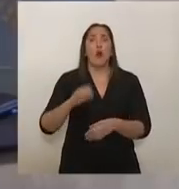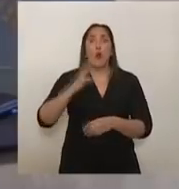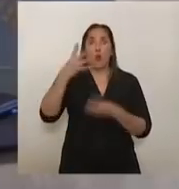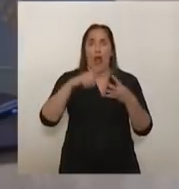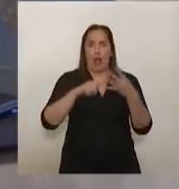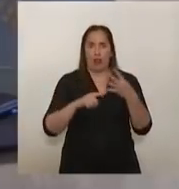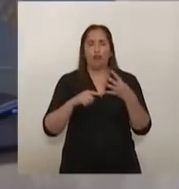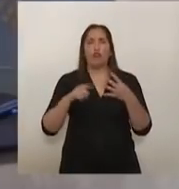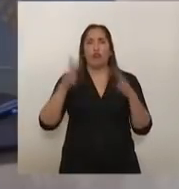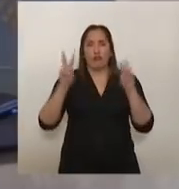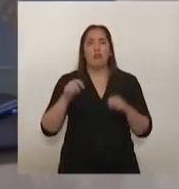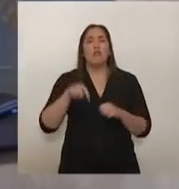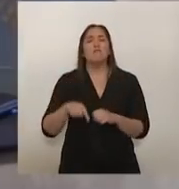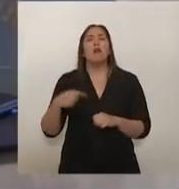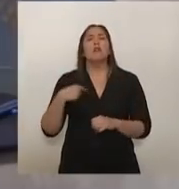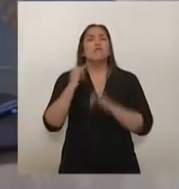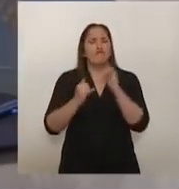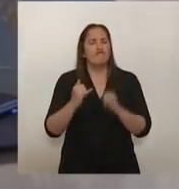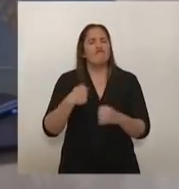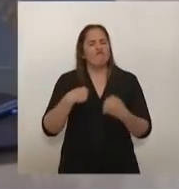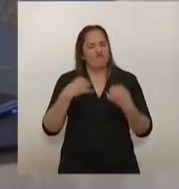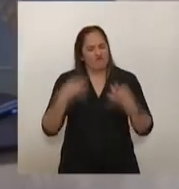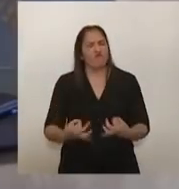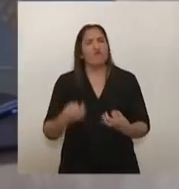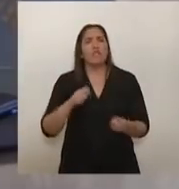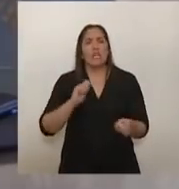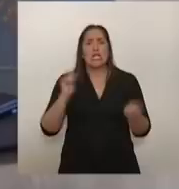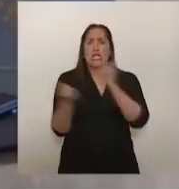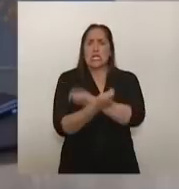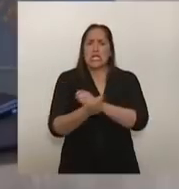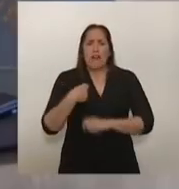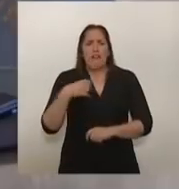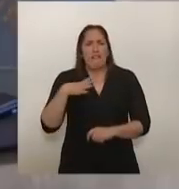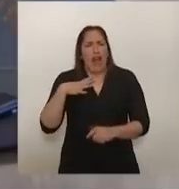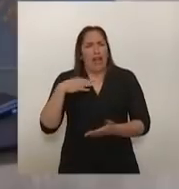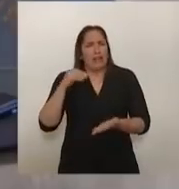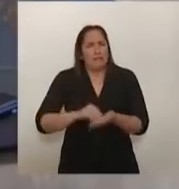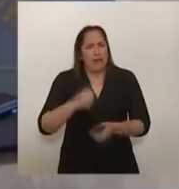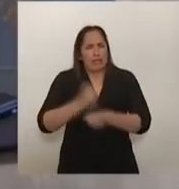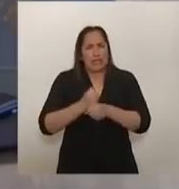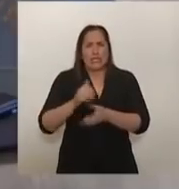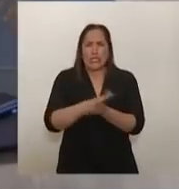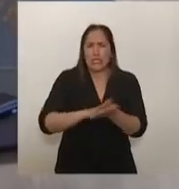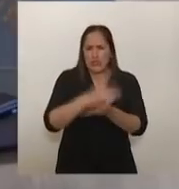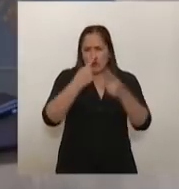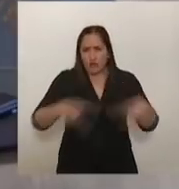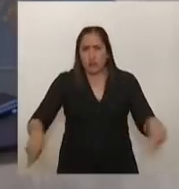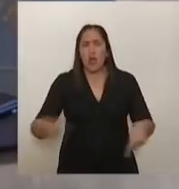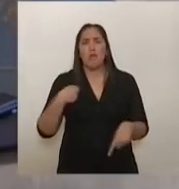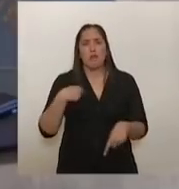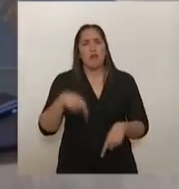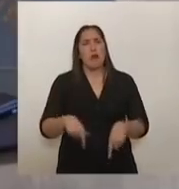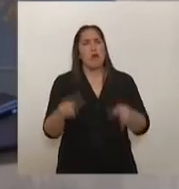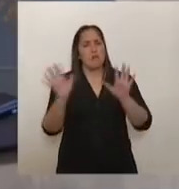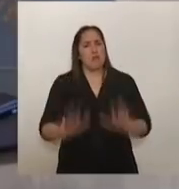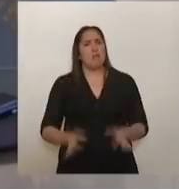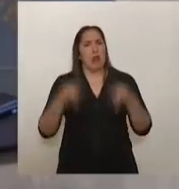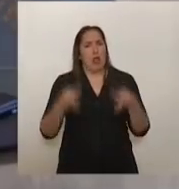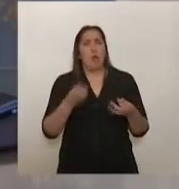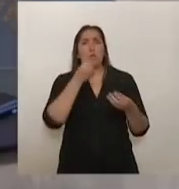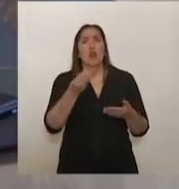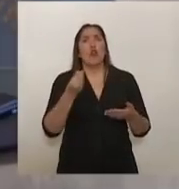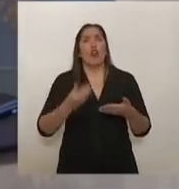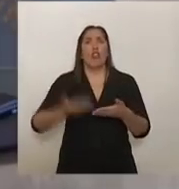qué estoy convencido de que aunque los resultados de nuestras reformas no llegaron a tiempo, hoy estamos mejor preparados para crecer que hace 4